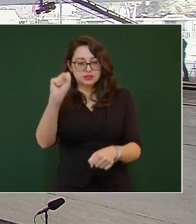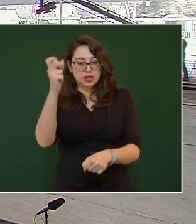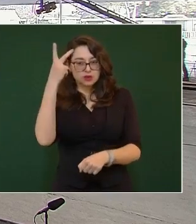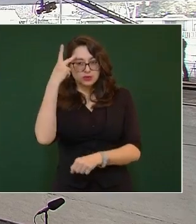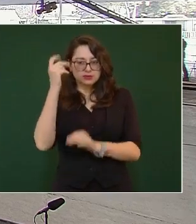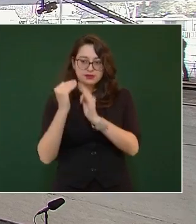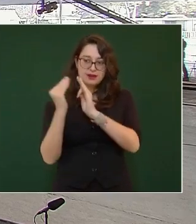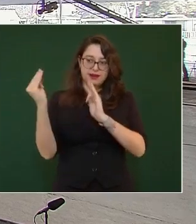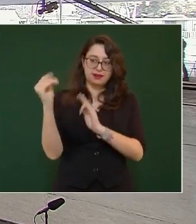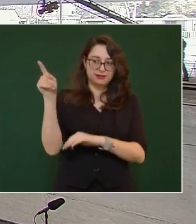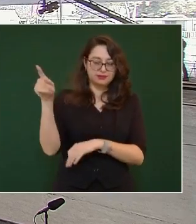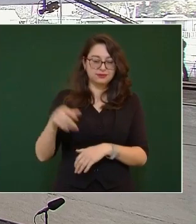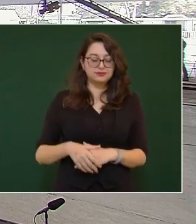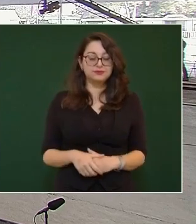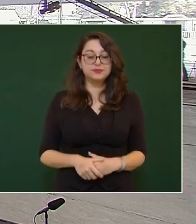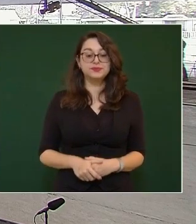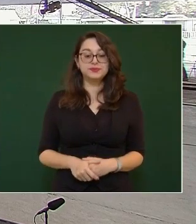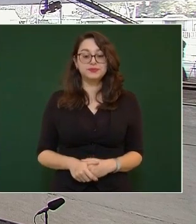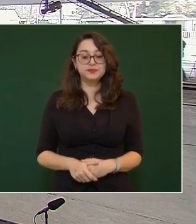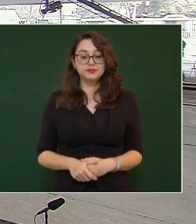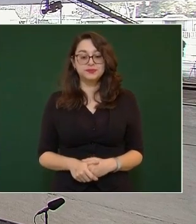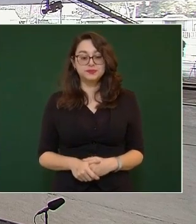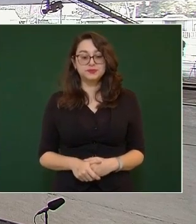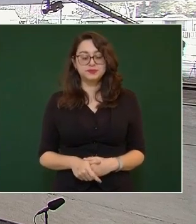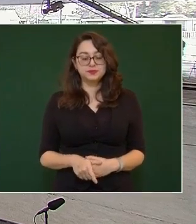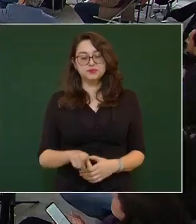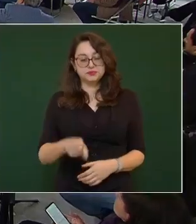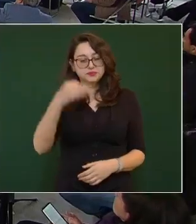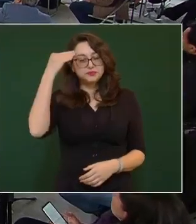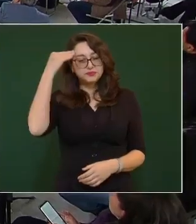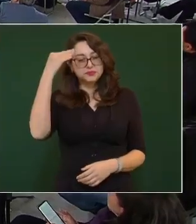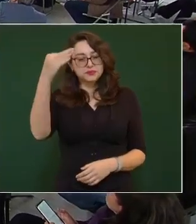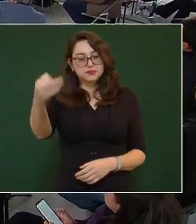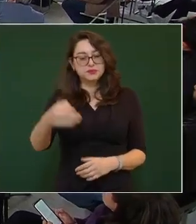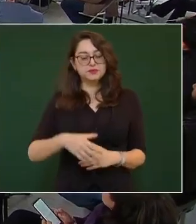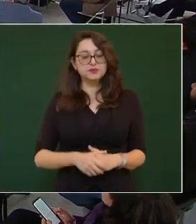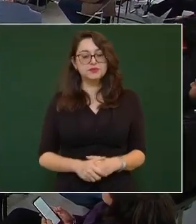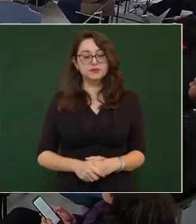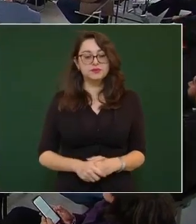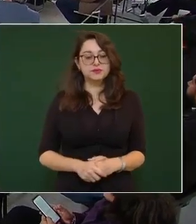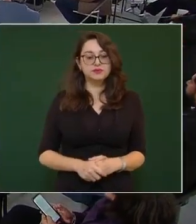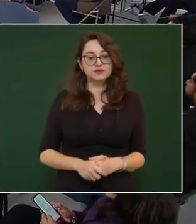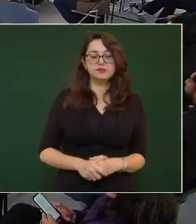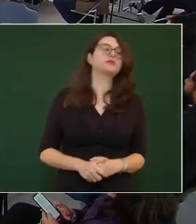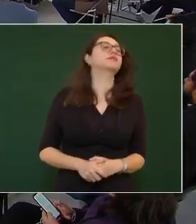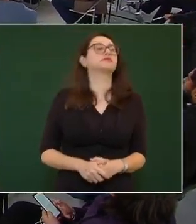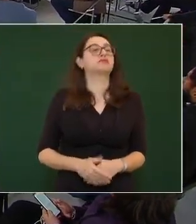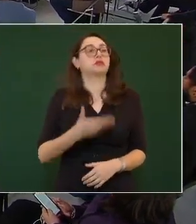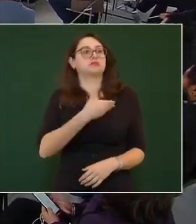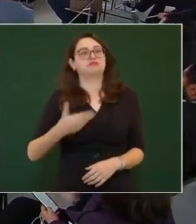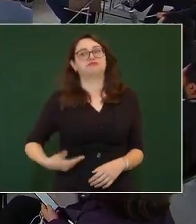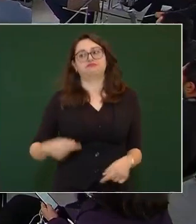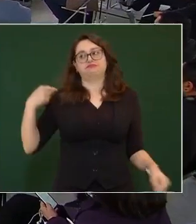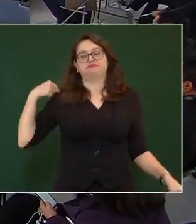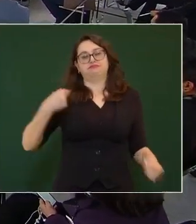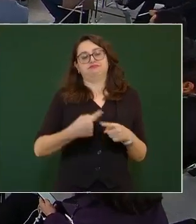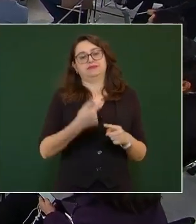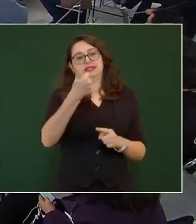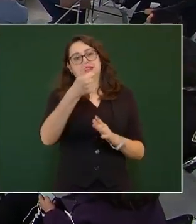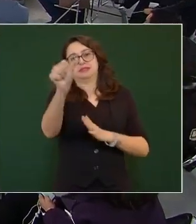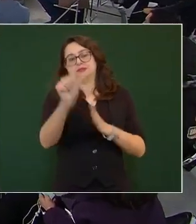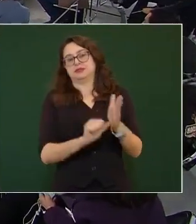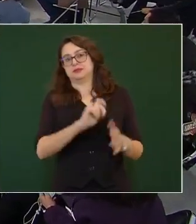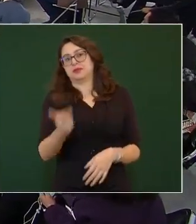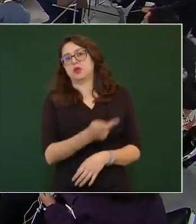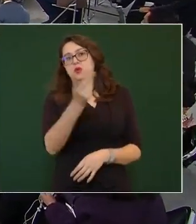vecino, y ya tiene tiempo que no… Sí, ya tenía 6 meses, presidente. Presidente, antes de empezar con mis